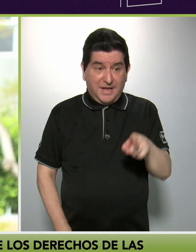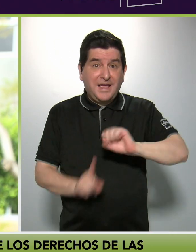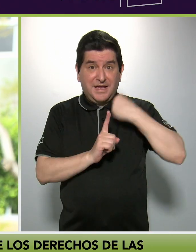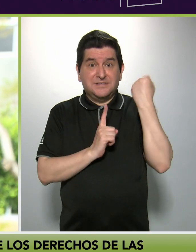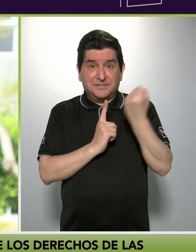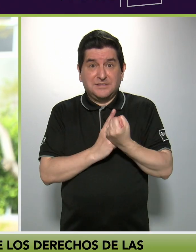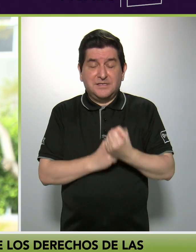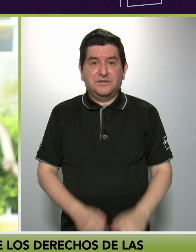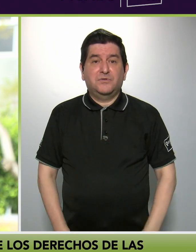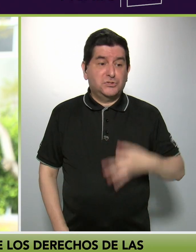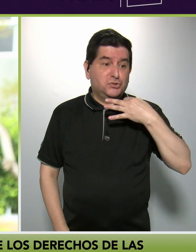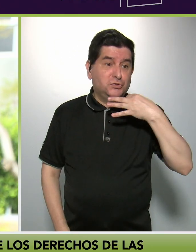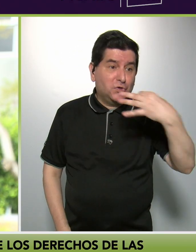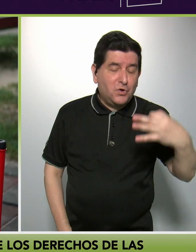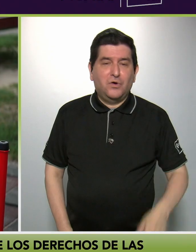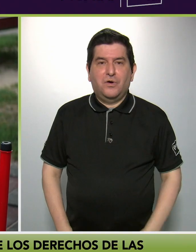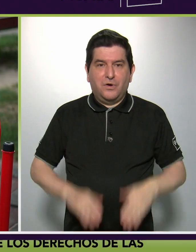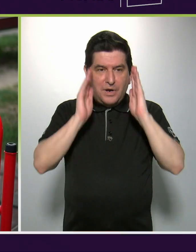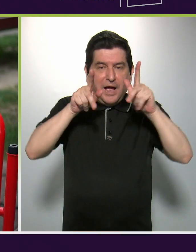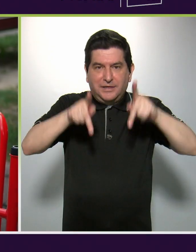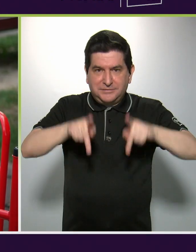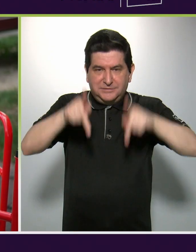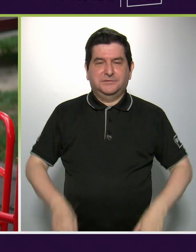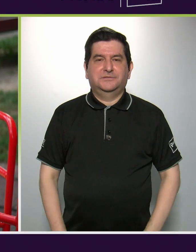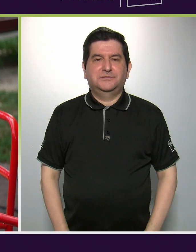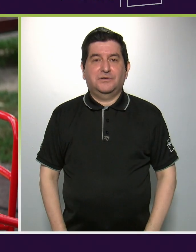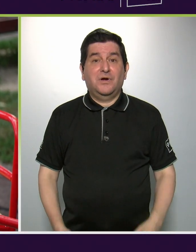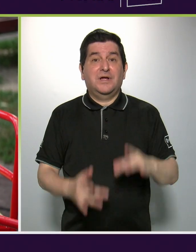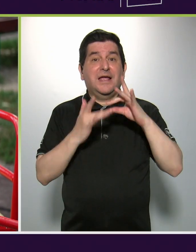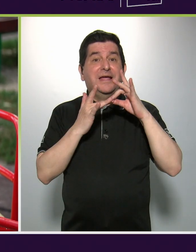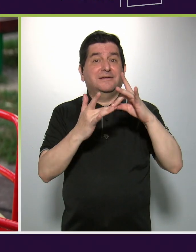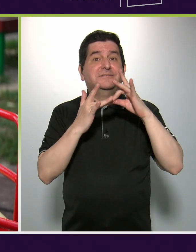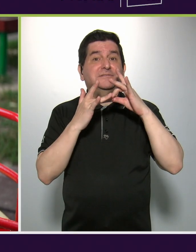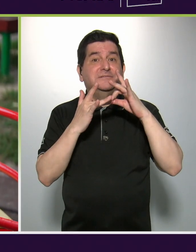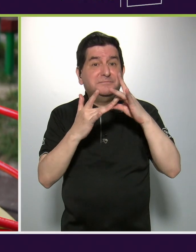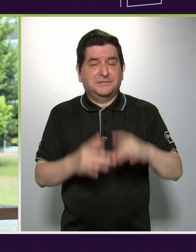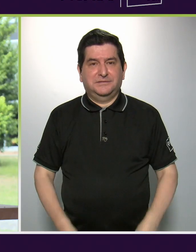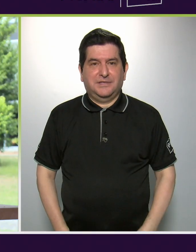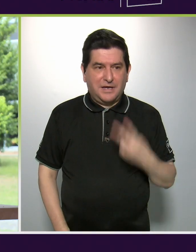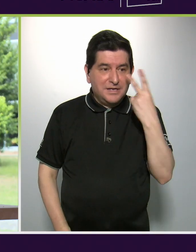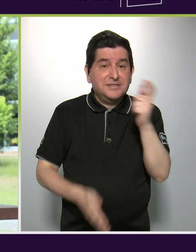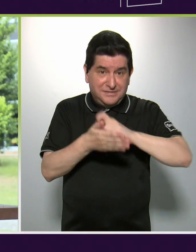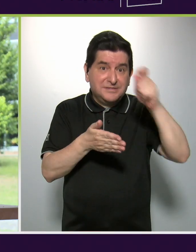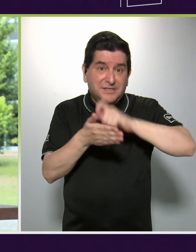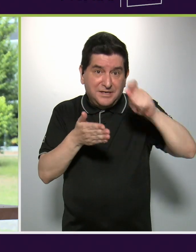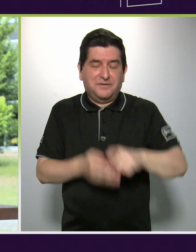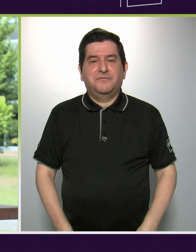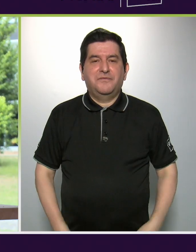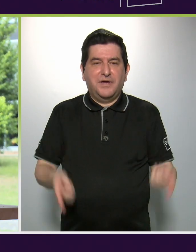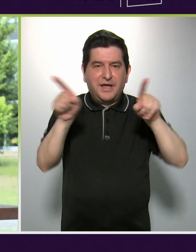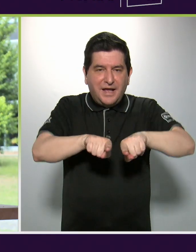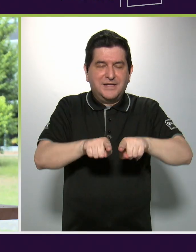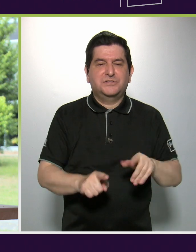muy específicamente también se ve en las escuelas, en los casos de bullying. Por ejemplo, nosotros desde el movimiento hemos